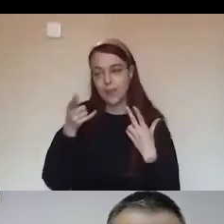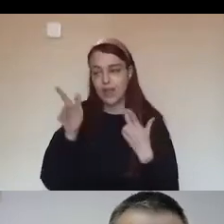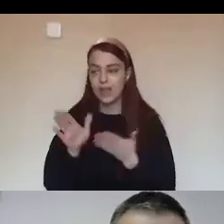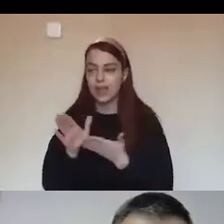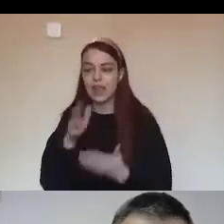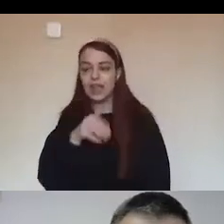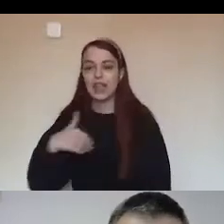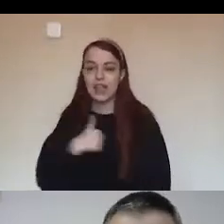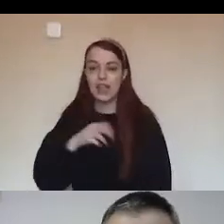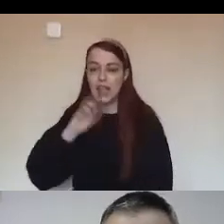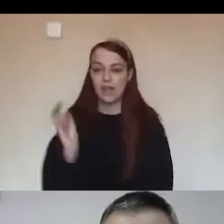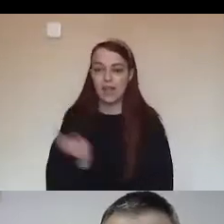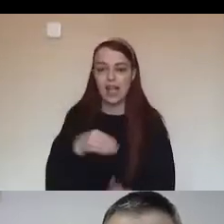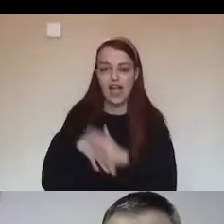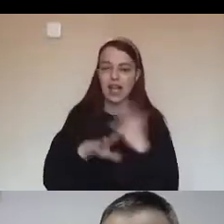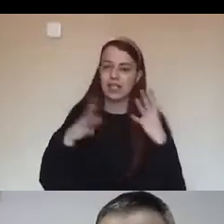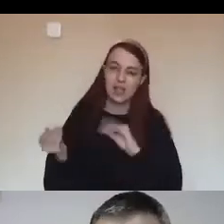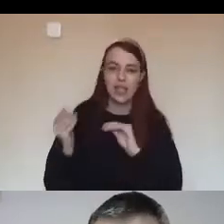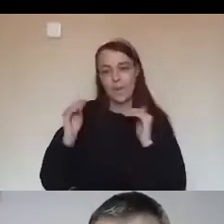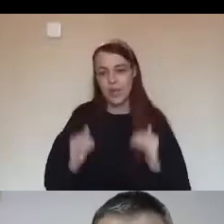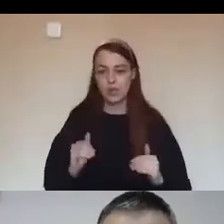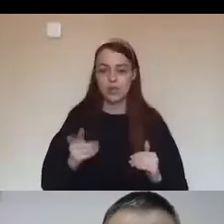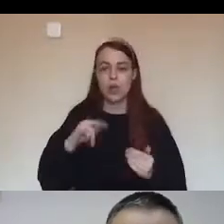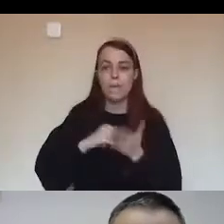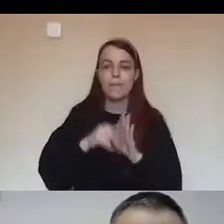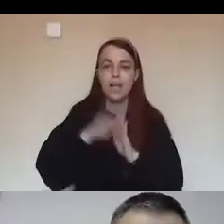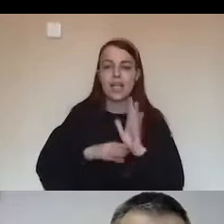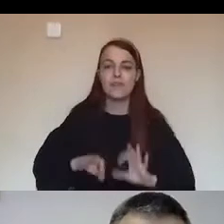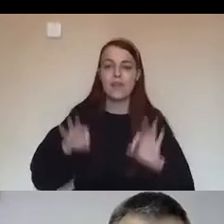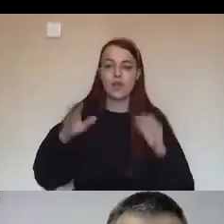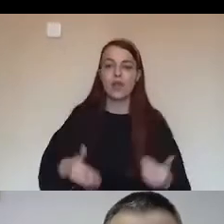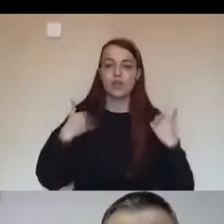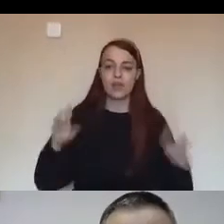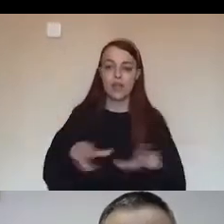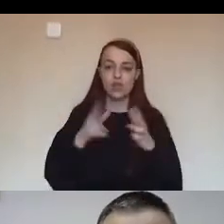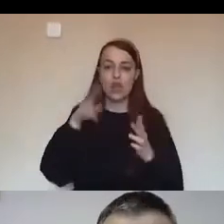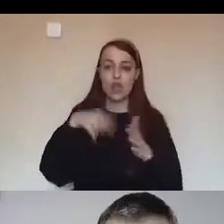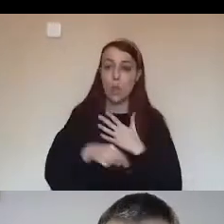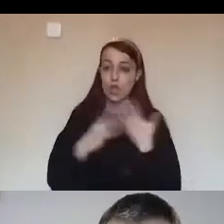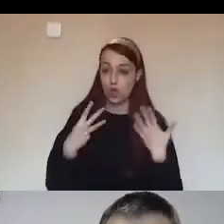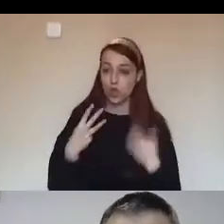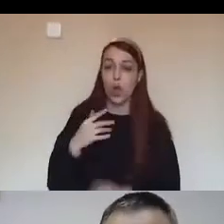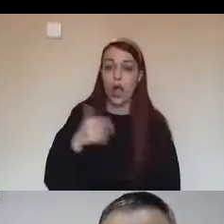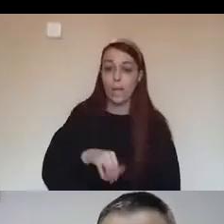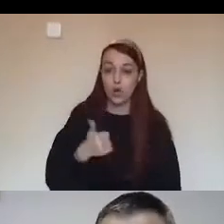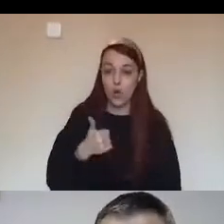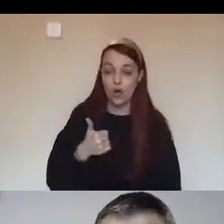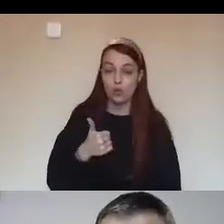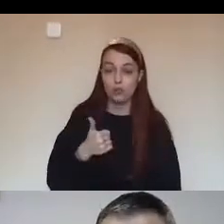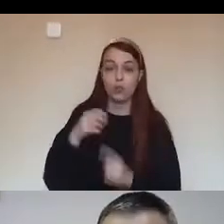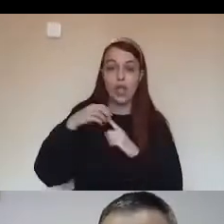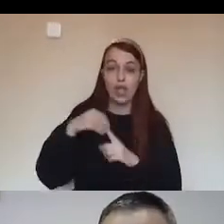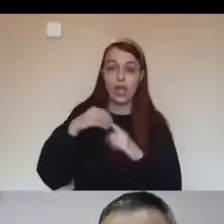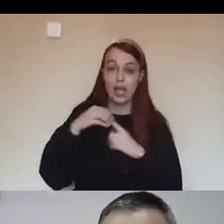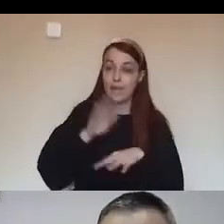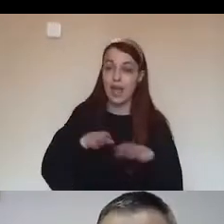un programa específico de responsabilidad social en el Plan Museológico, que se aprobó en 2008, un eje transversal de accesibilidad